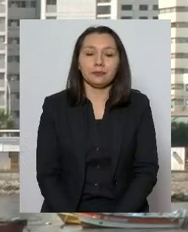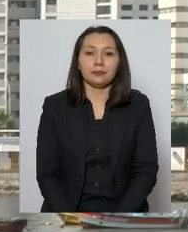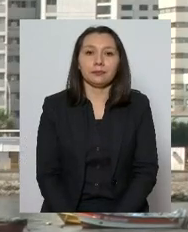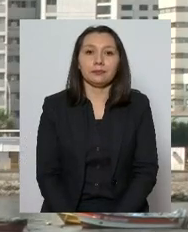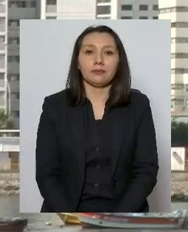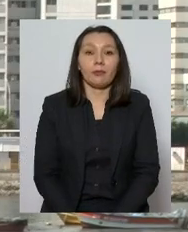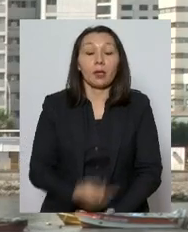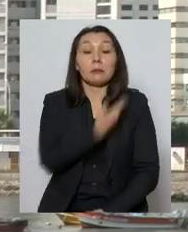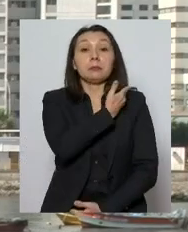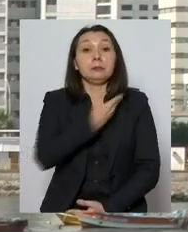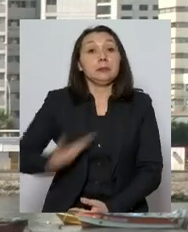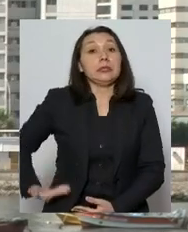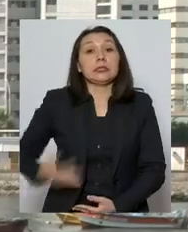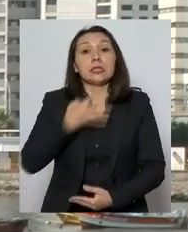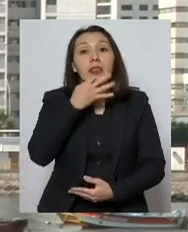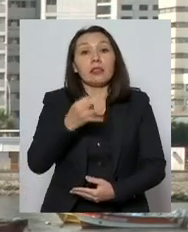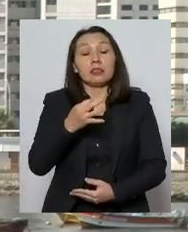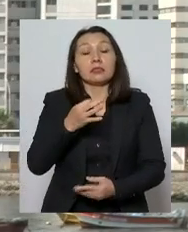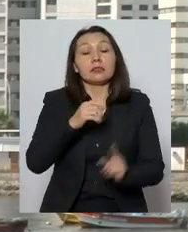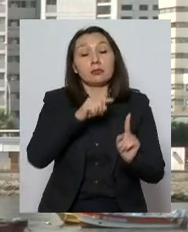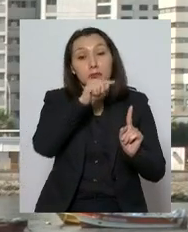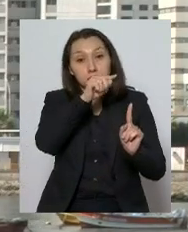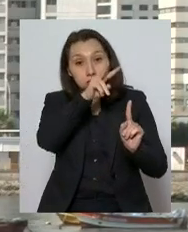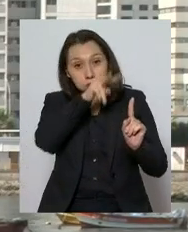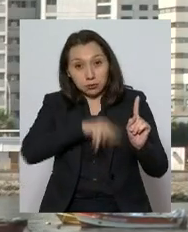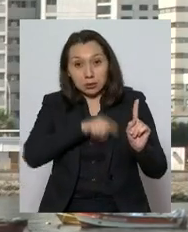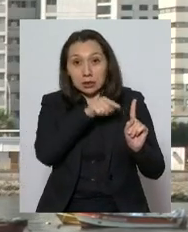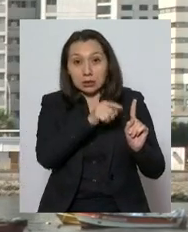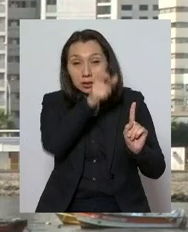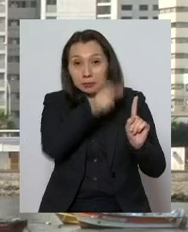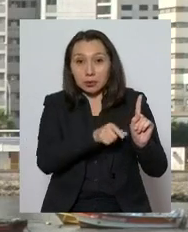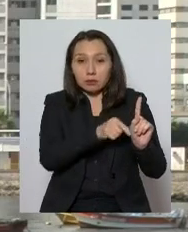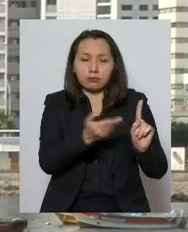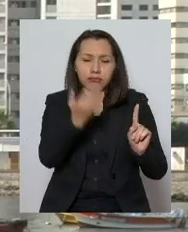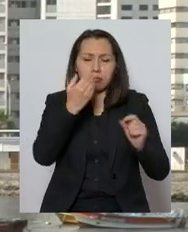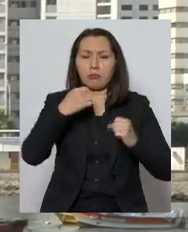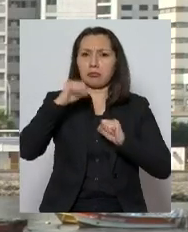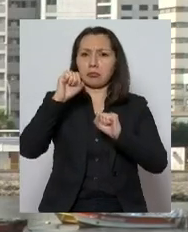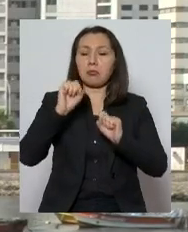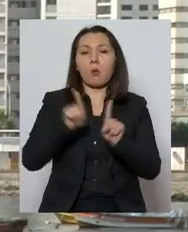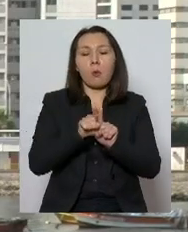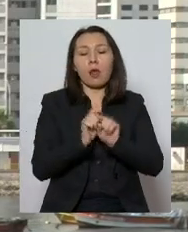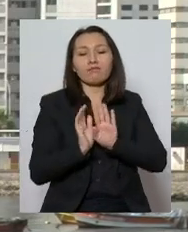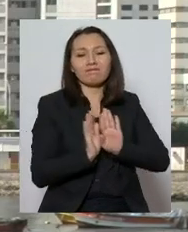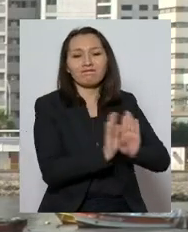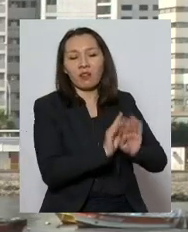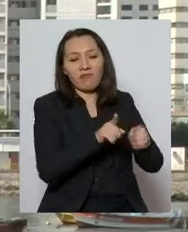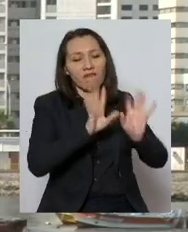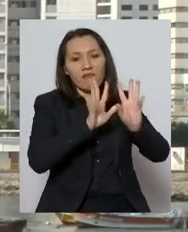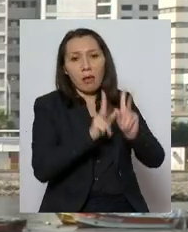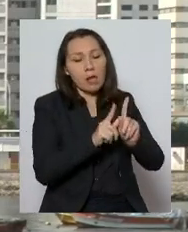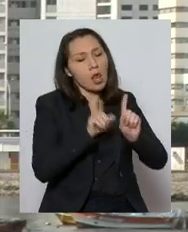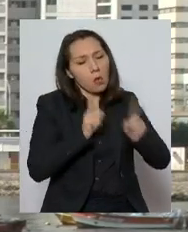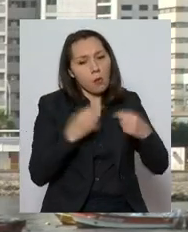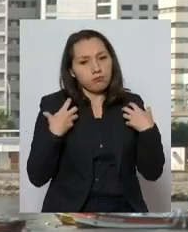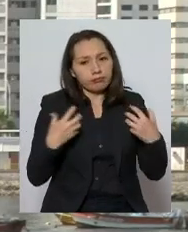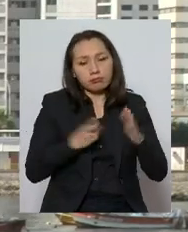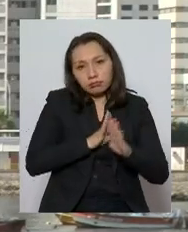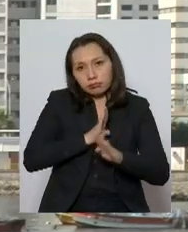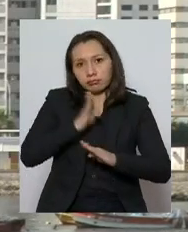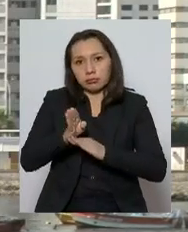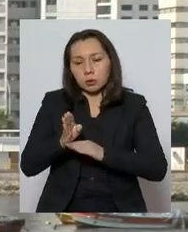Él habla de la persona, del héroe, del que estuvo dispuesto a dejar a su familia, a